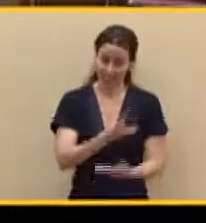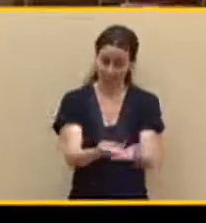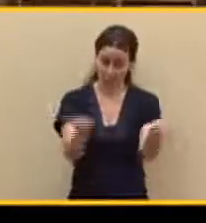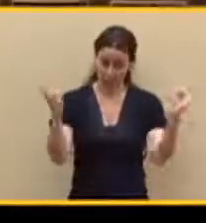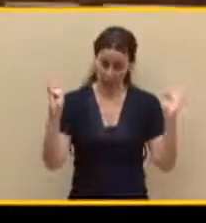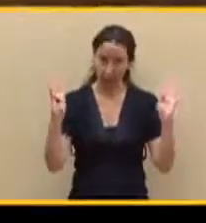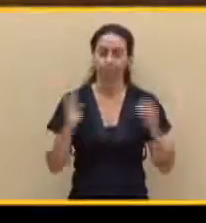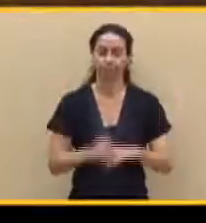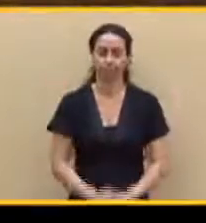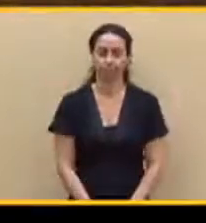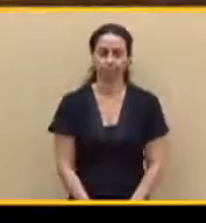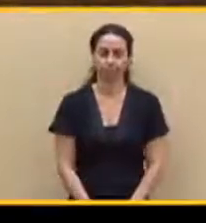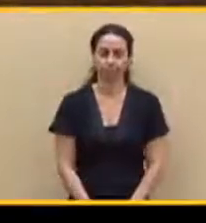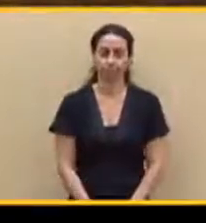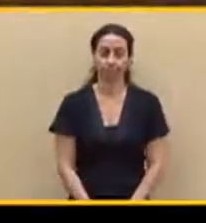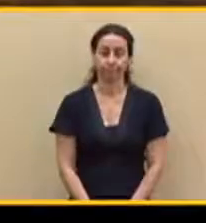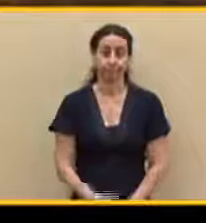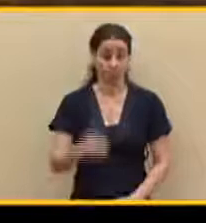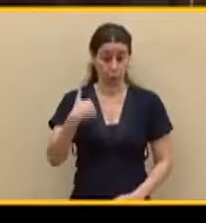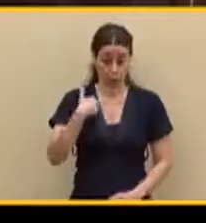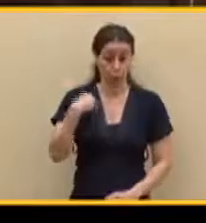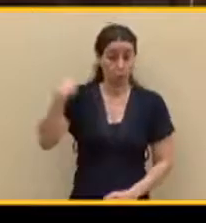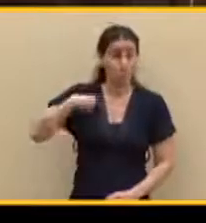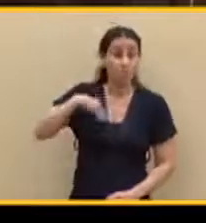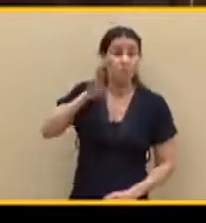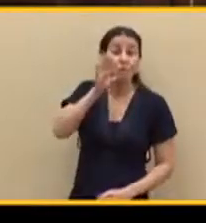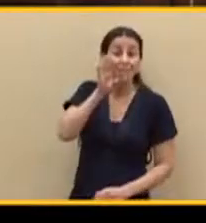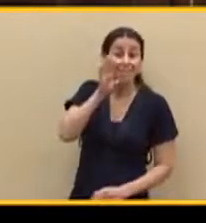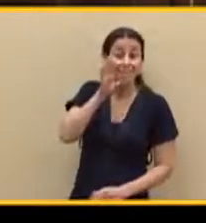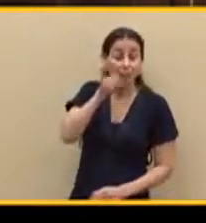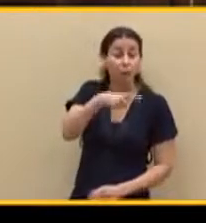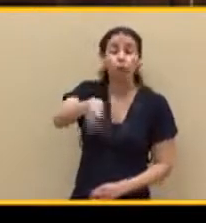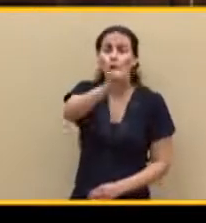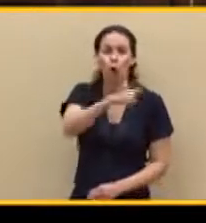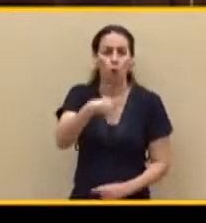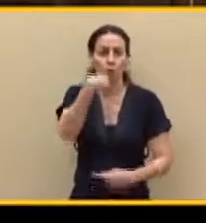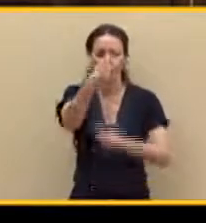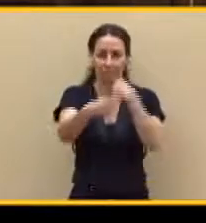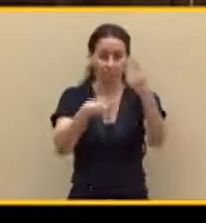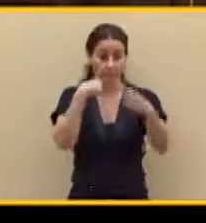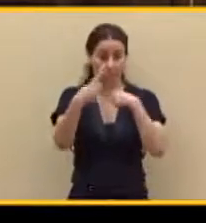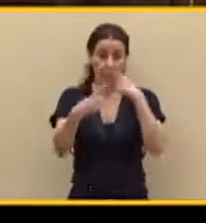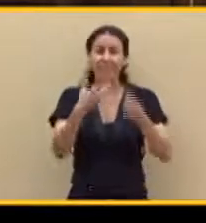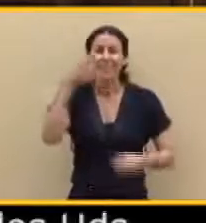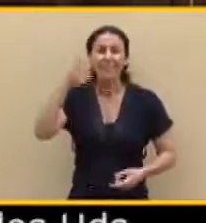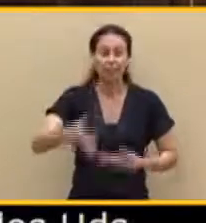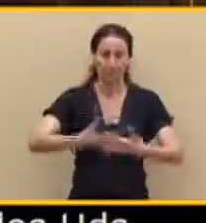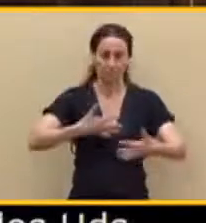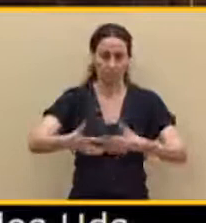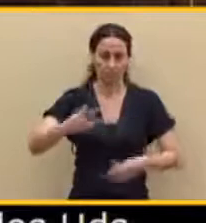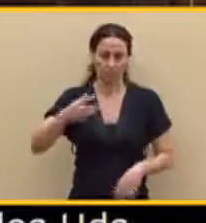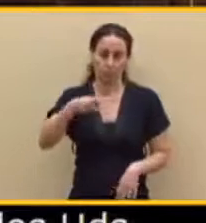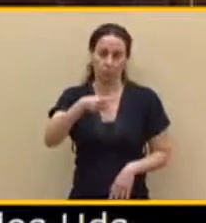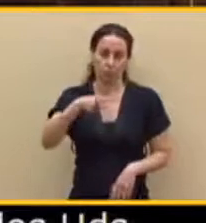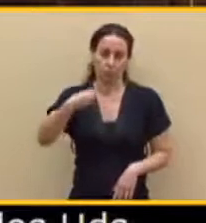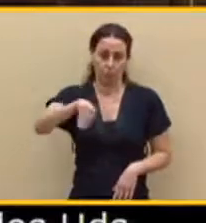Y señorías, rescato estas afirmaciones que todos ustedes hicieron por boca del actual presidente hace 8 años para destacar